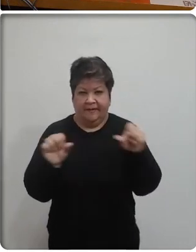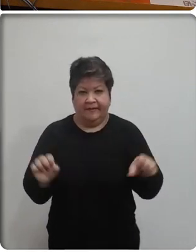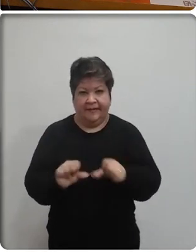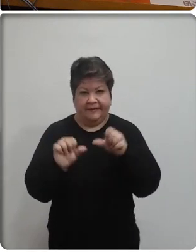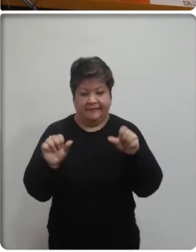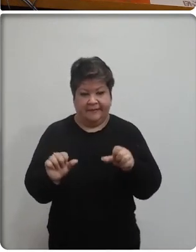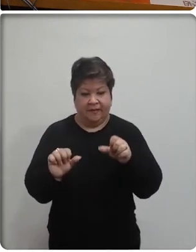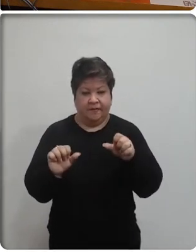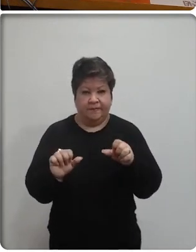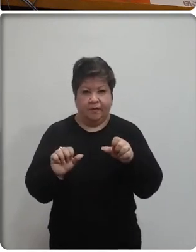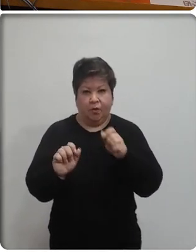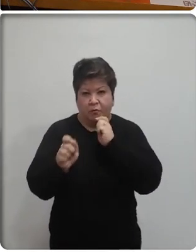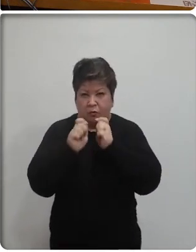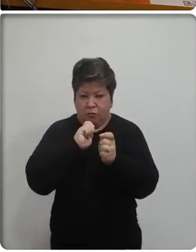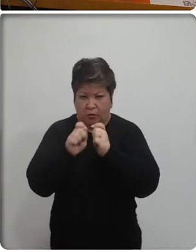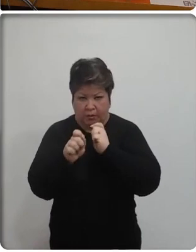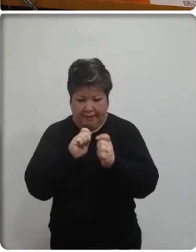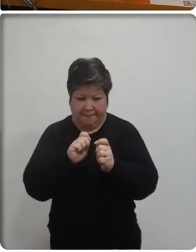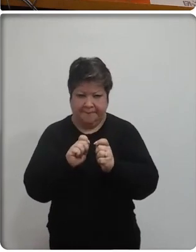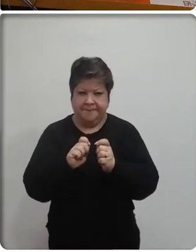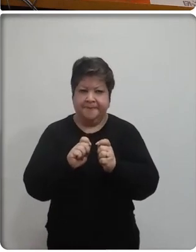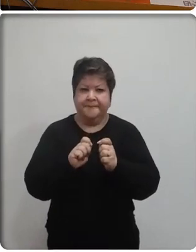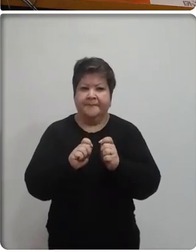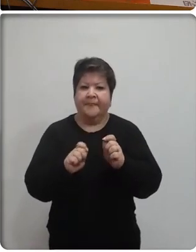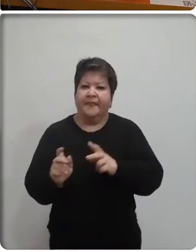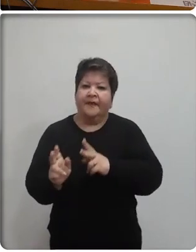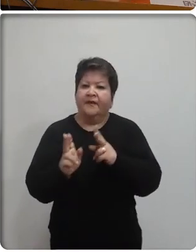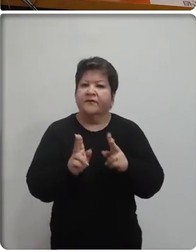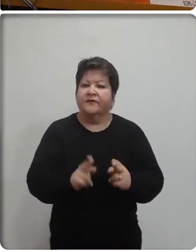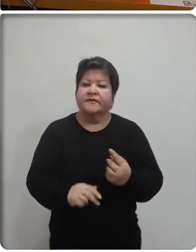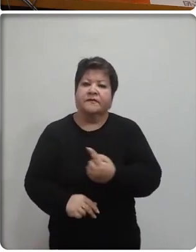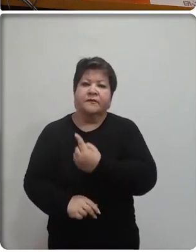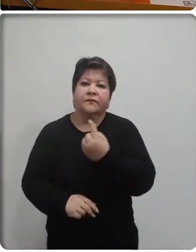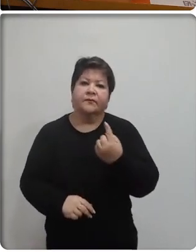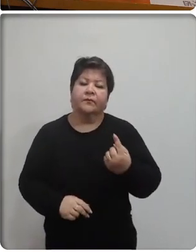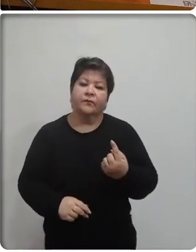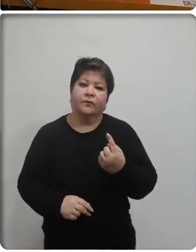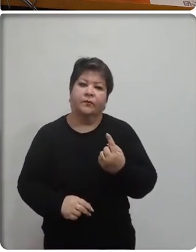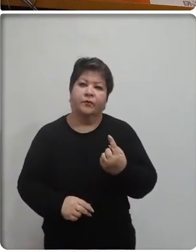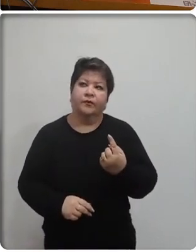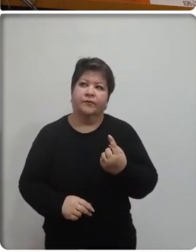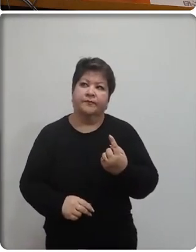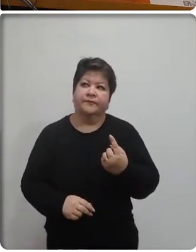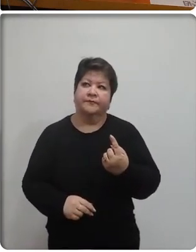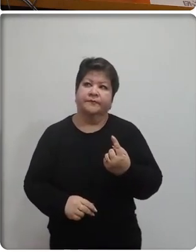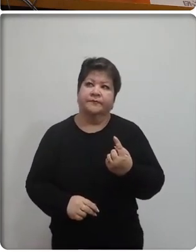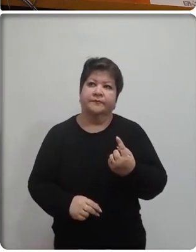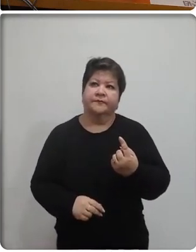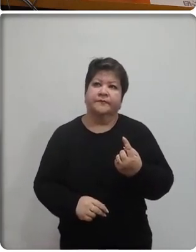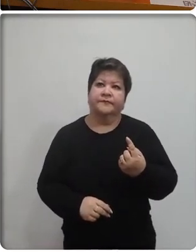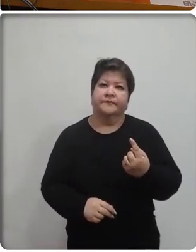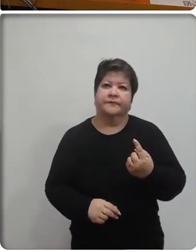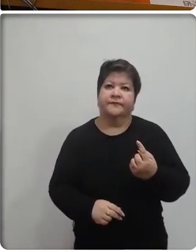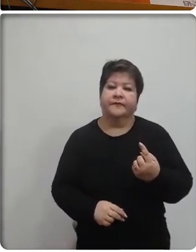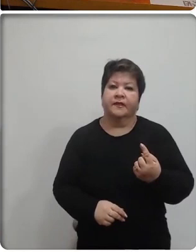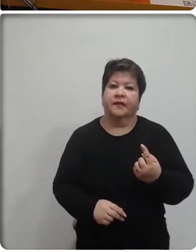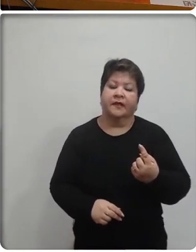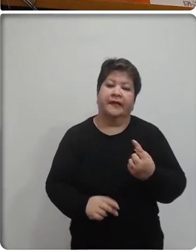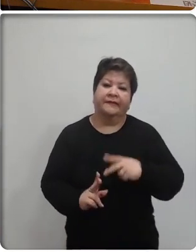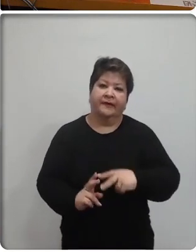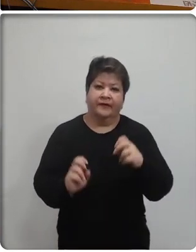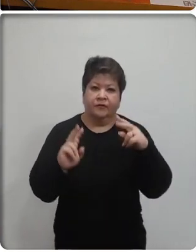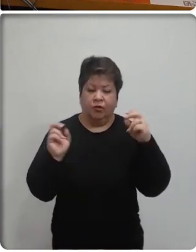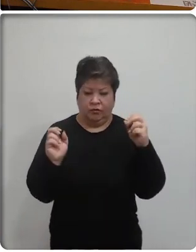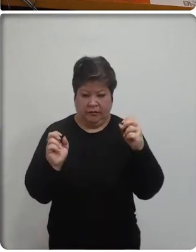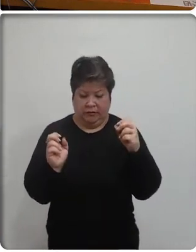La fase 1, a modo general, implicaba, sí, porque ya de alguna manera terminó, el diagnóstico de situación